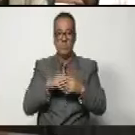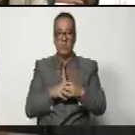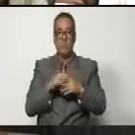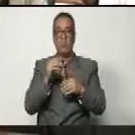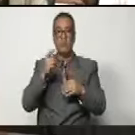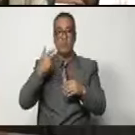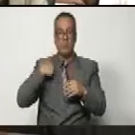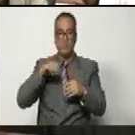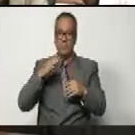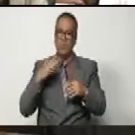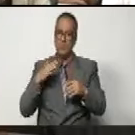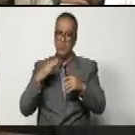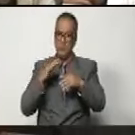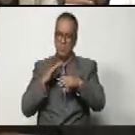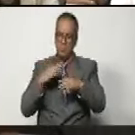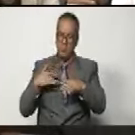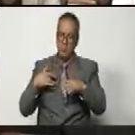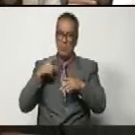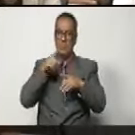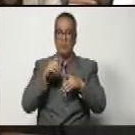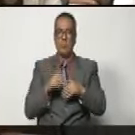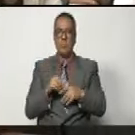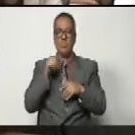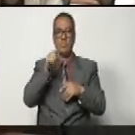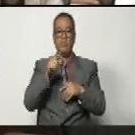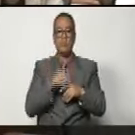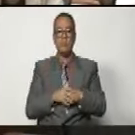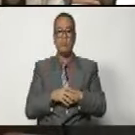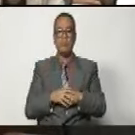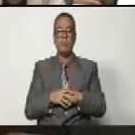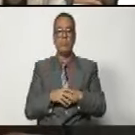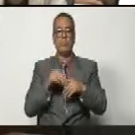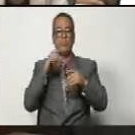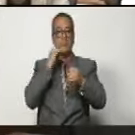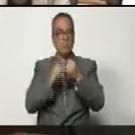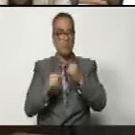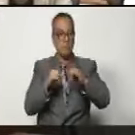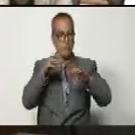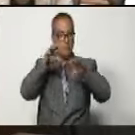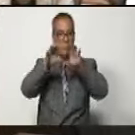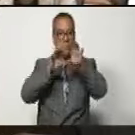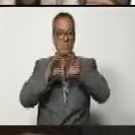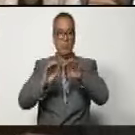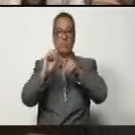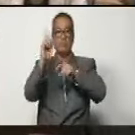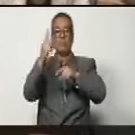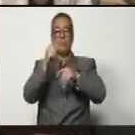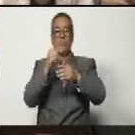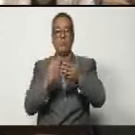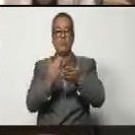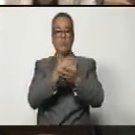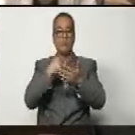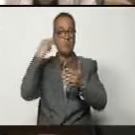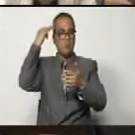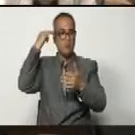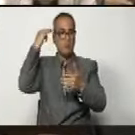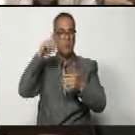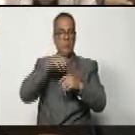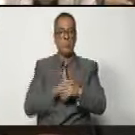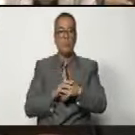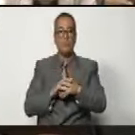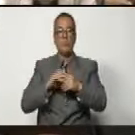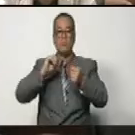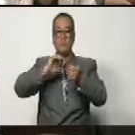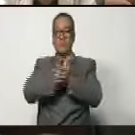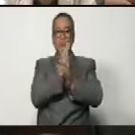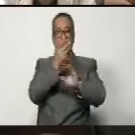tiene sentido a propósito de esto. Dice Kundera, para liquidar las naciones, lo primero es quitarles la memoria. Se